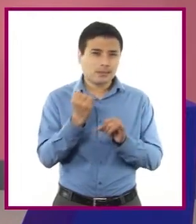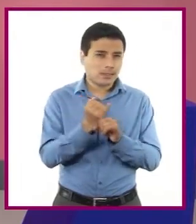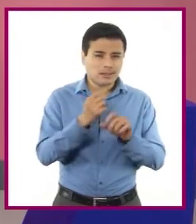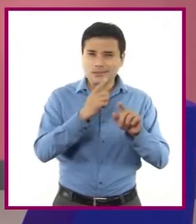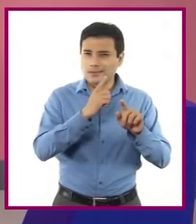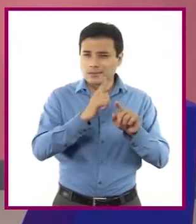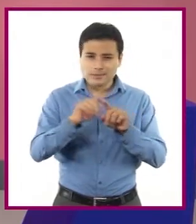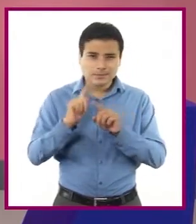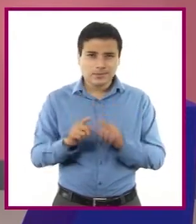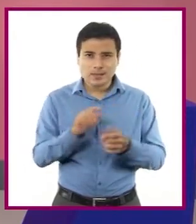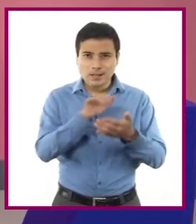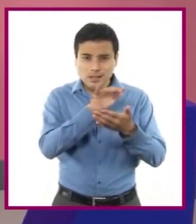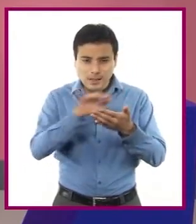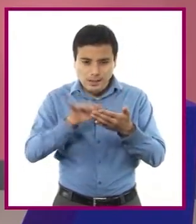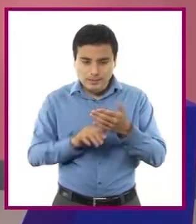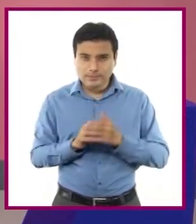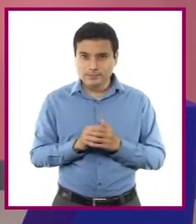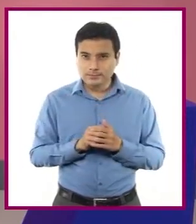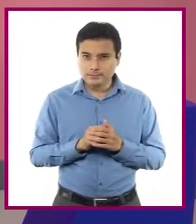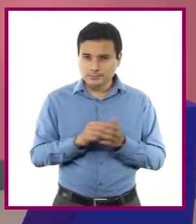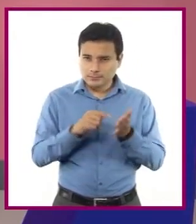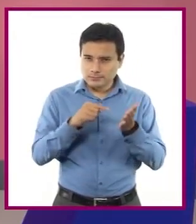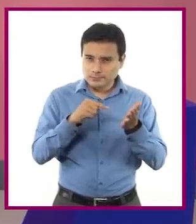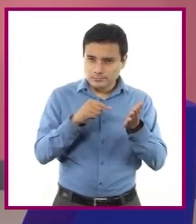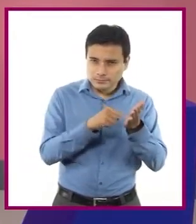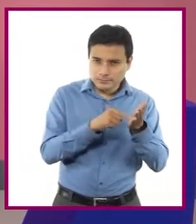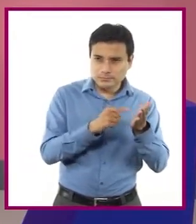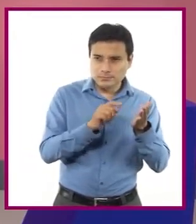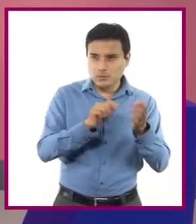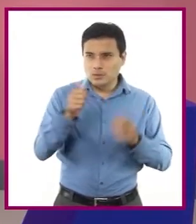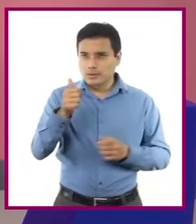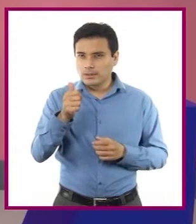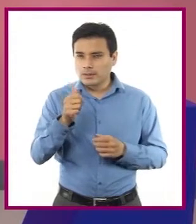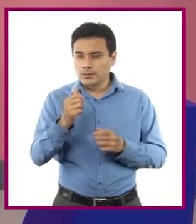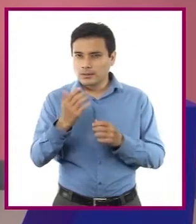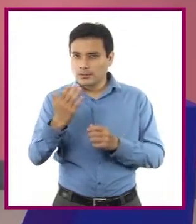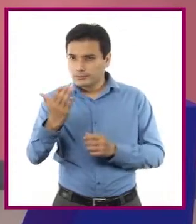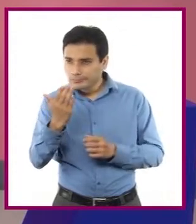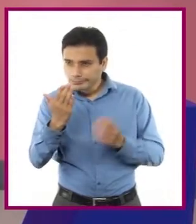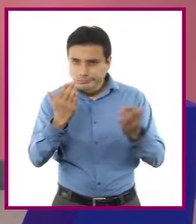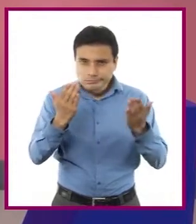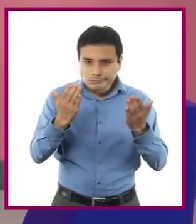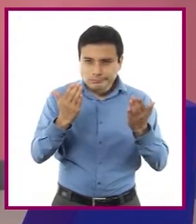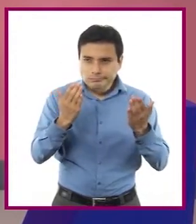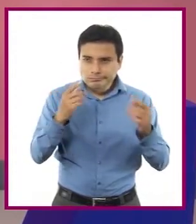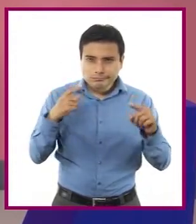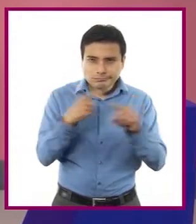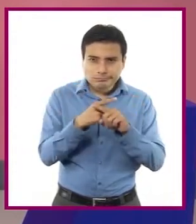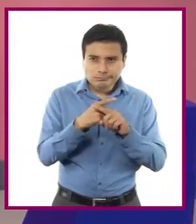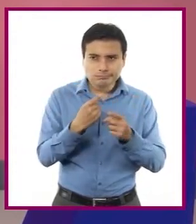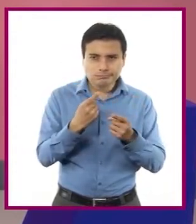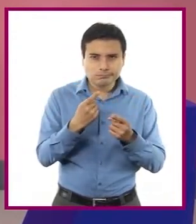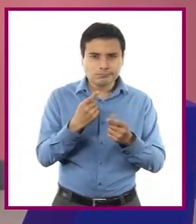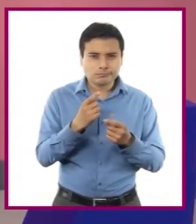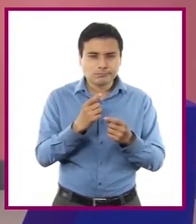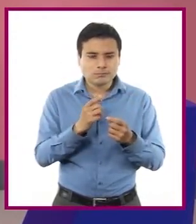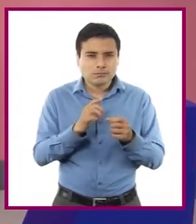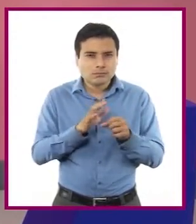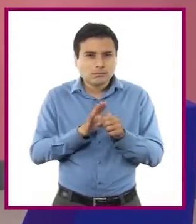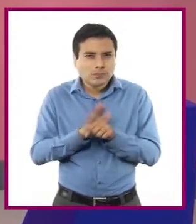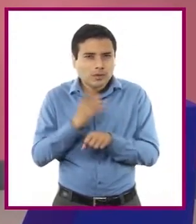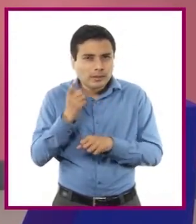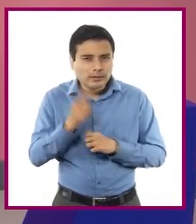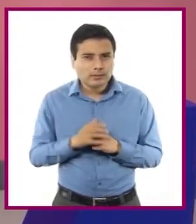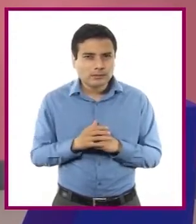cuando una información es contraria a otra y al mismo tiempo cuál nos puede aportar tanto